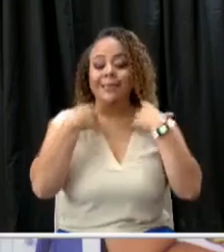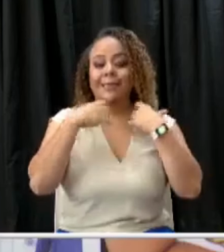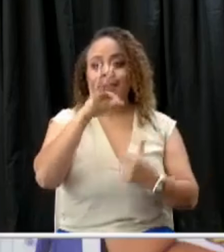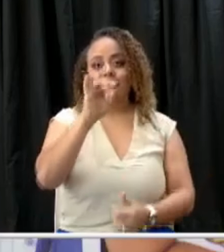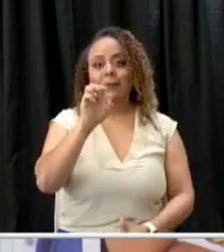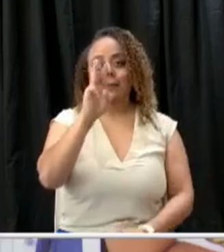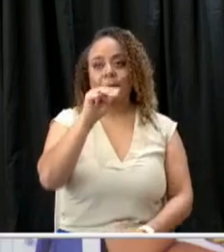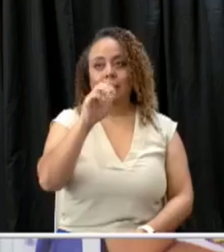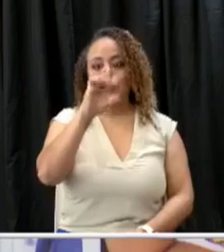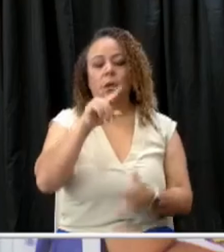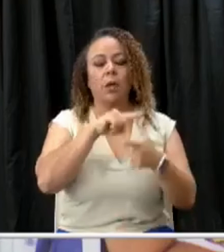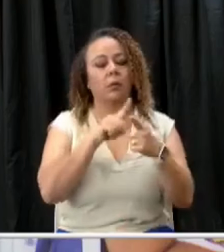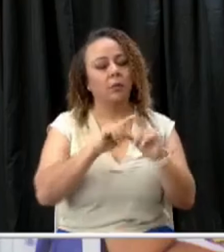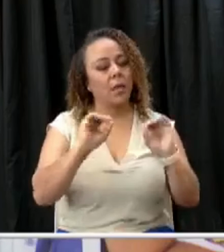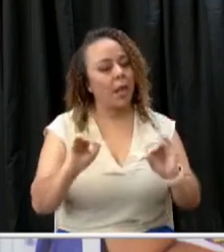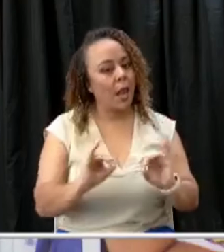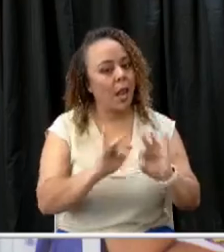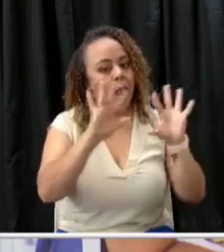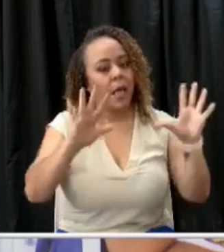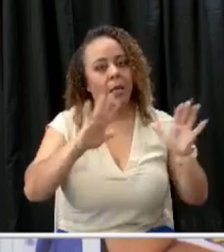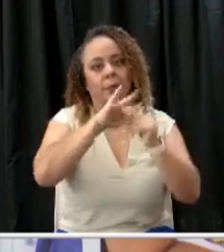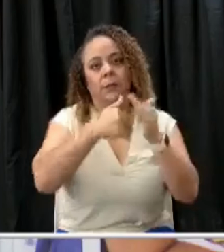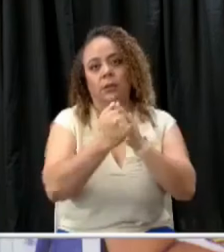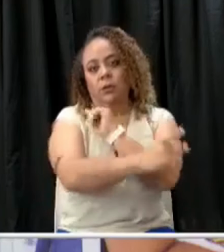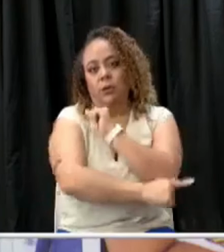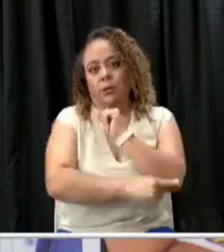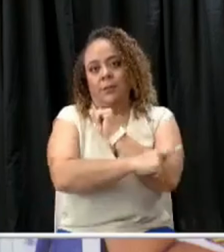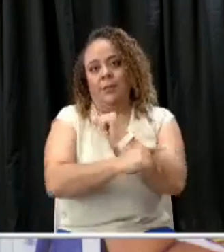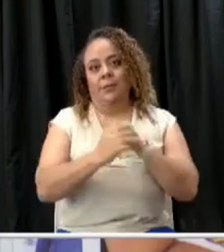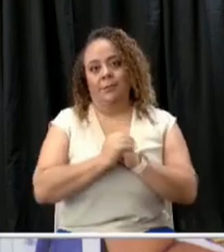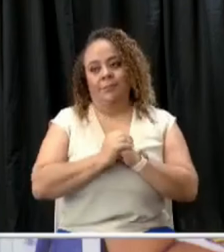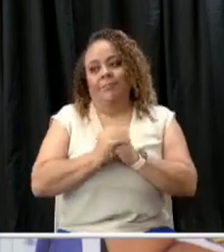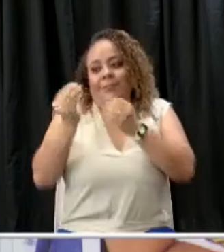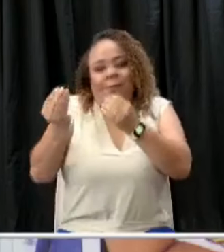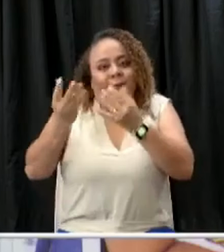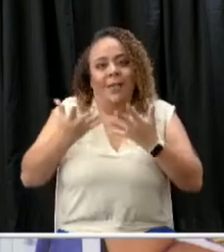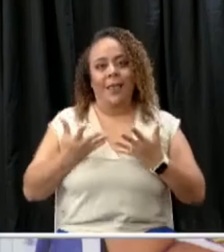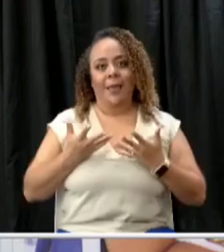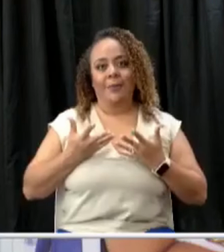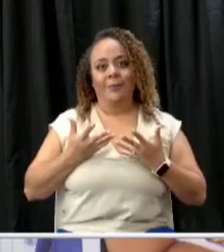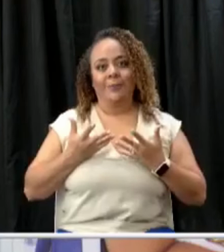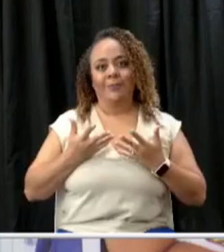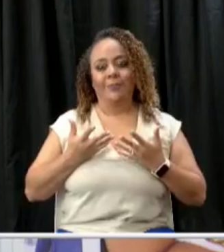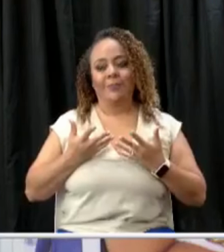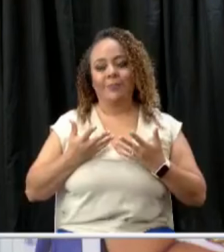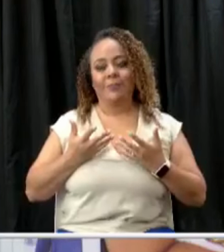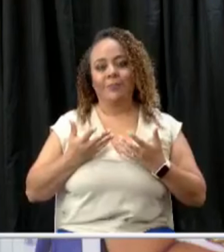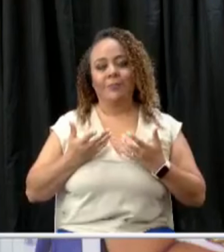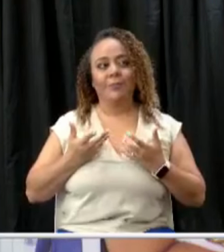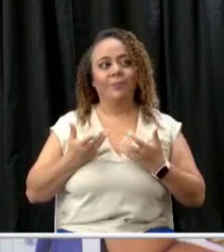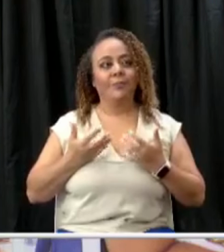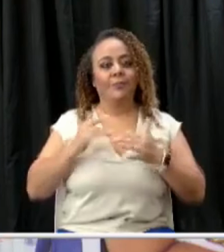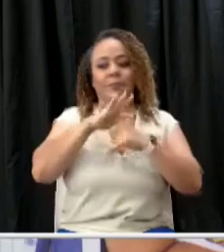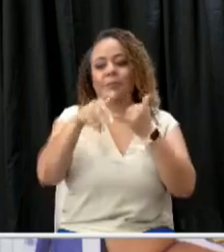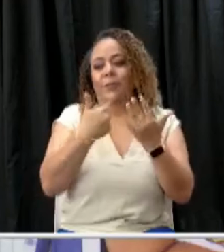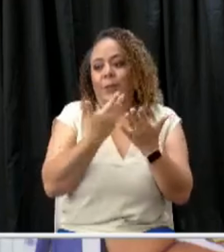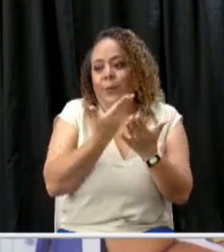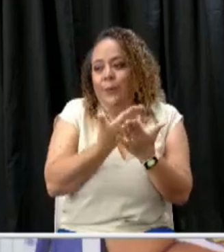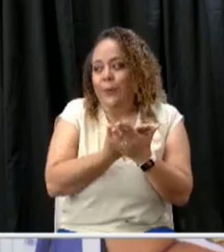térmico. Entonces, evidentemente, todo el país nos ha dado todo el